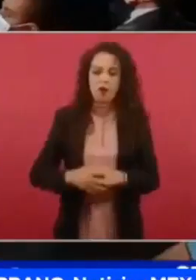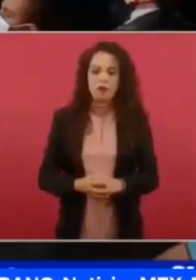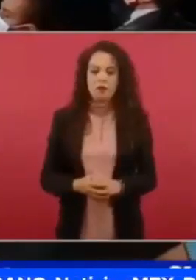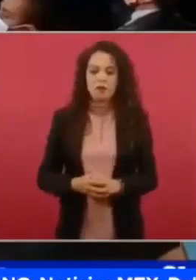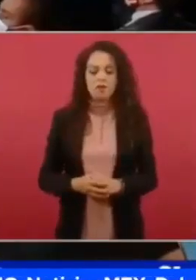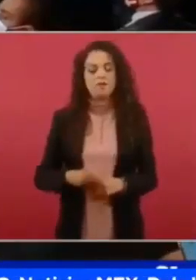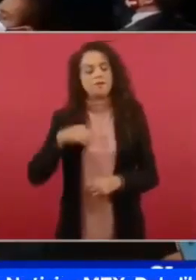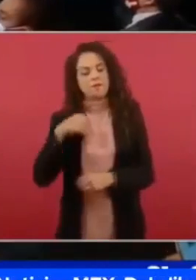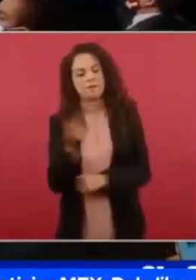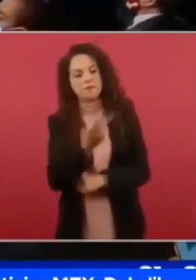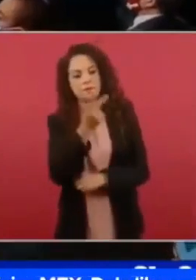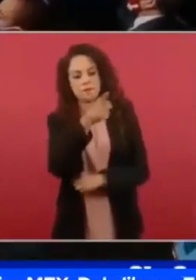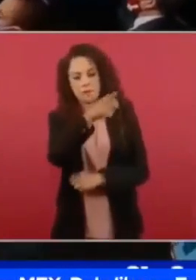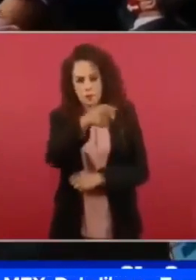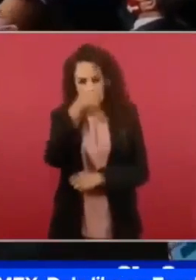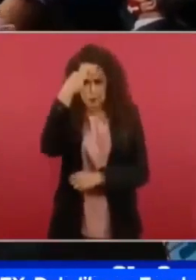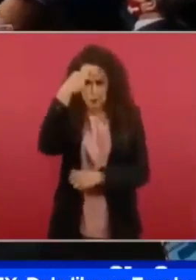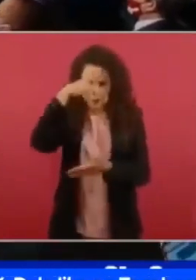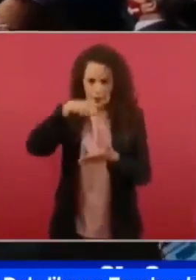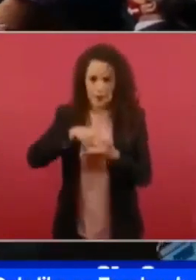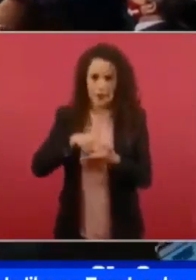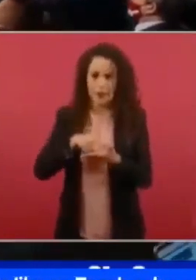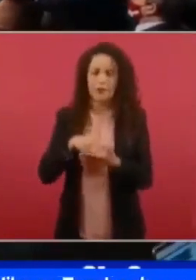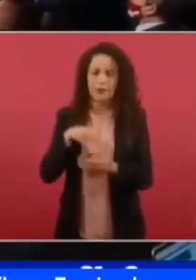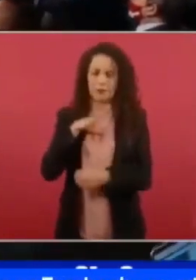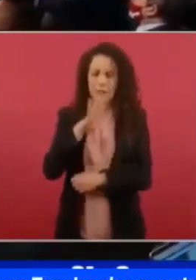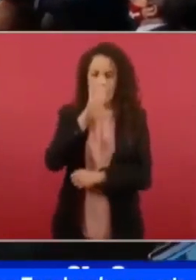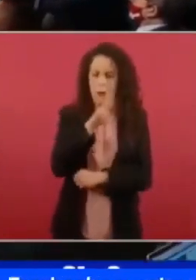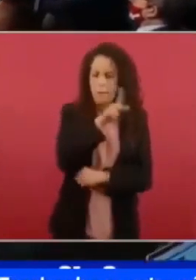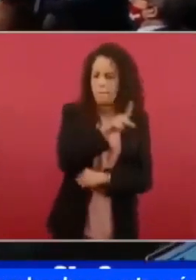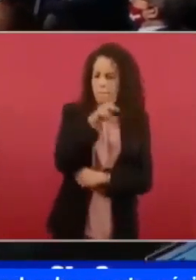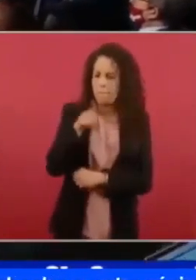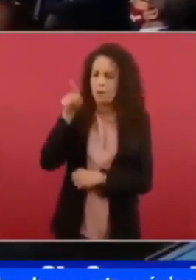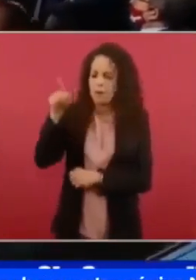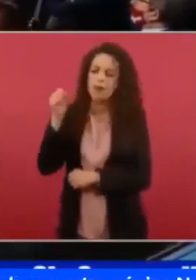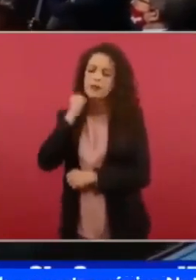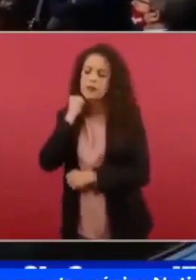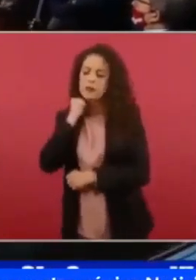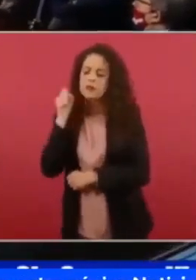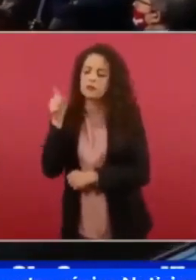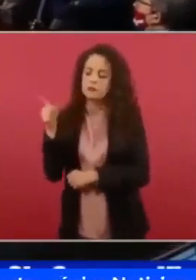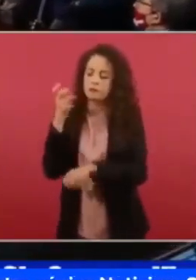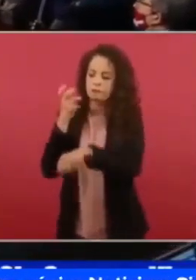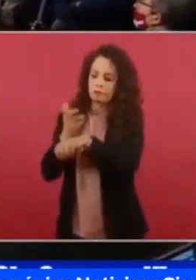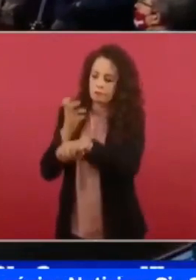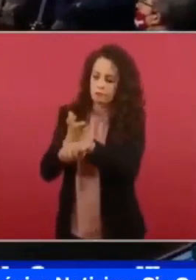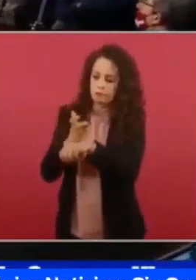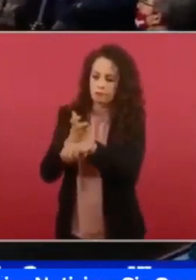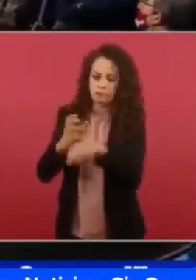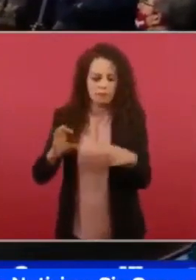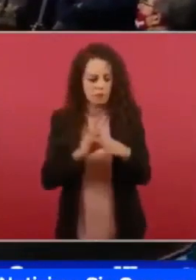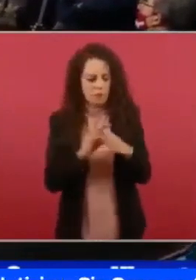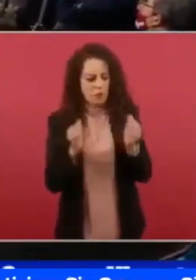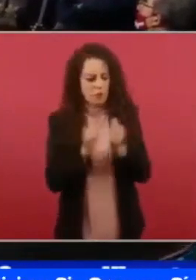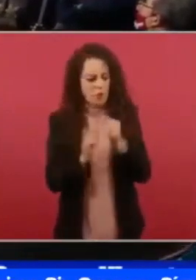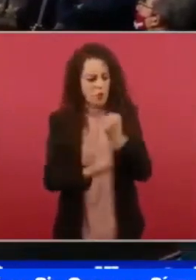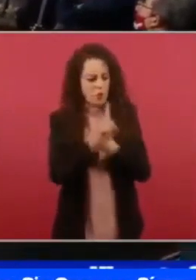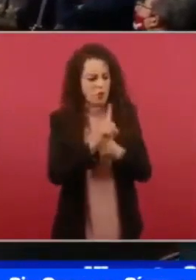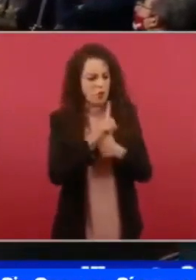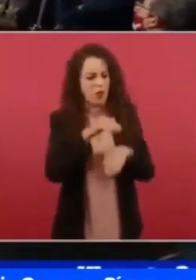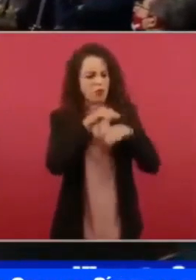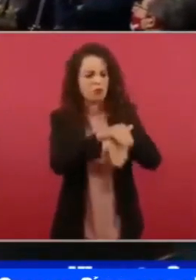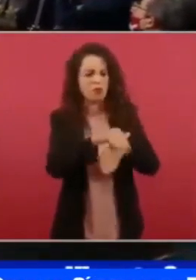El argumento que presentan los senadores norteamericanos con la campaña local en relación al problema del narco, o sea, ¿por qué?